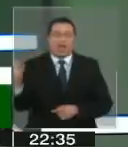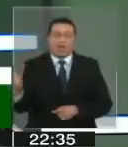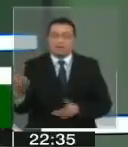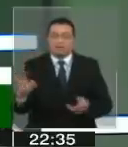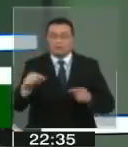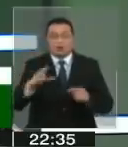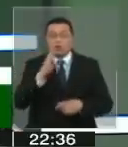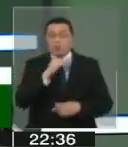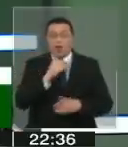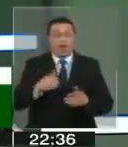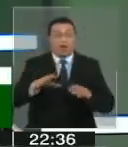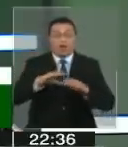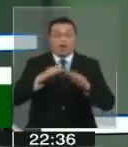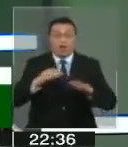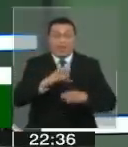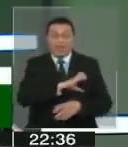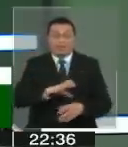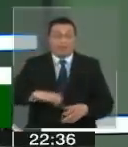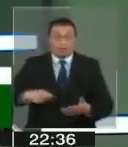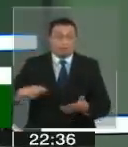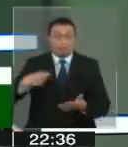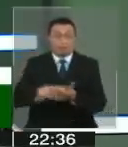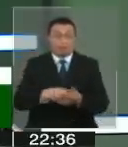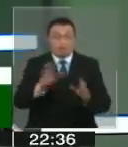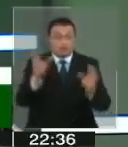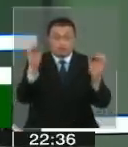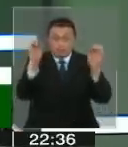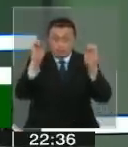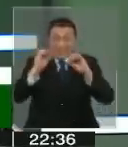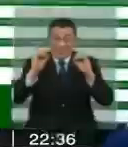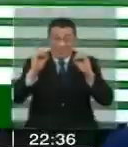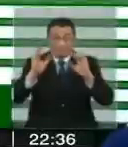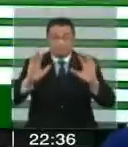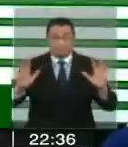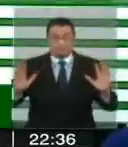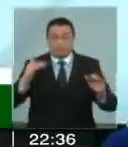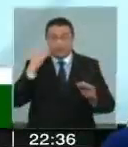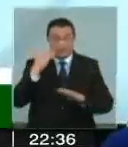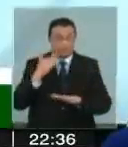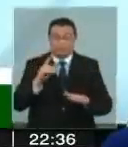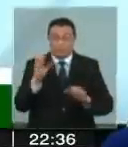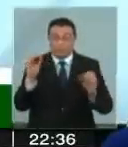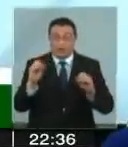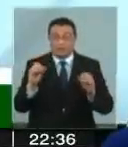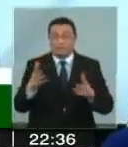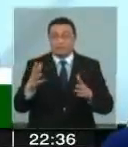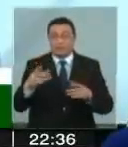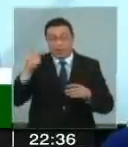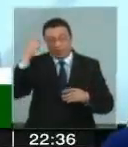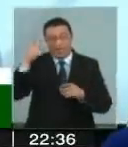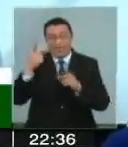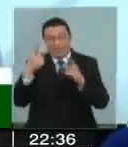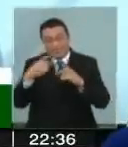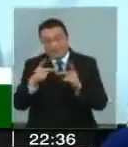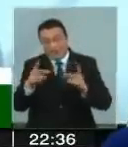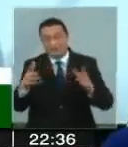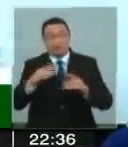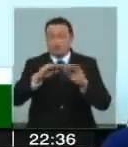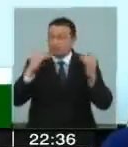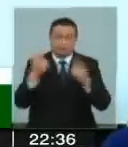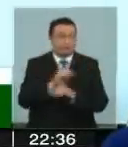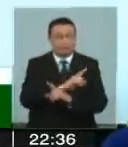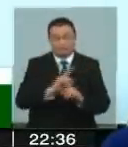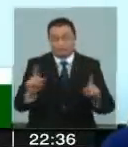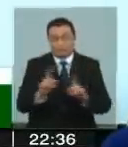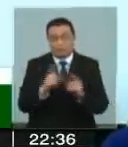cobertura estatal para las terapias de ningún tipo para los niños. Bueno, educador diferencial, terapeuta ocupacional, no... No,